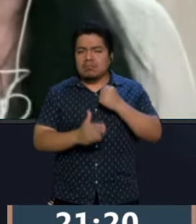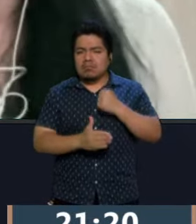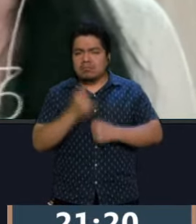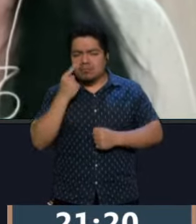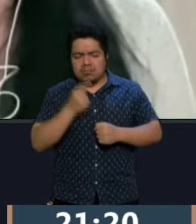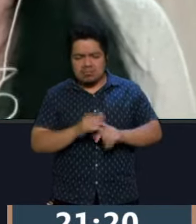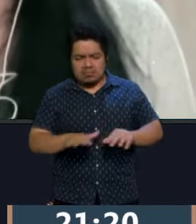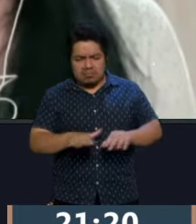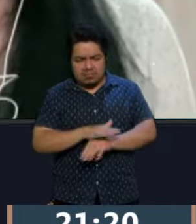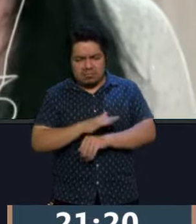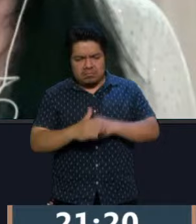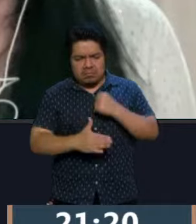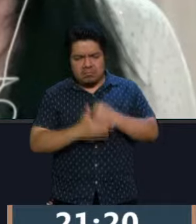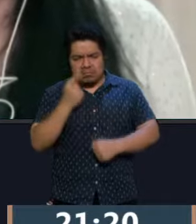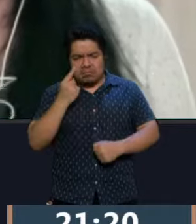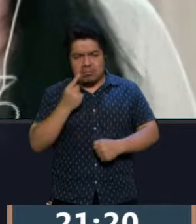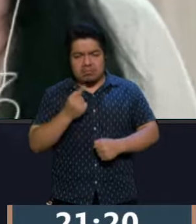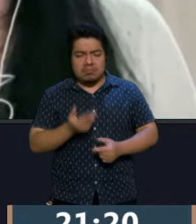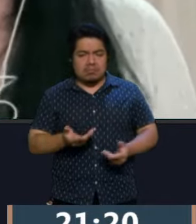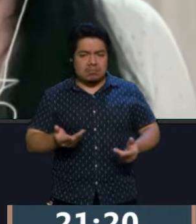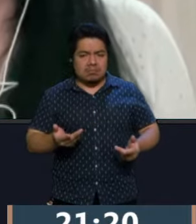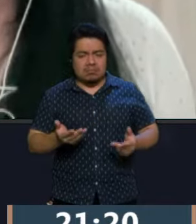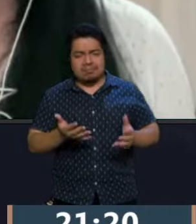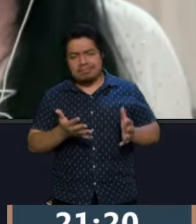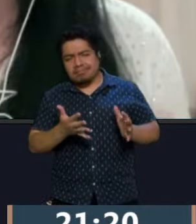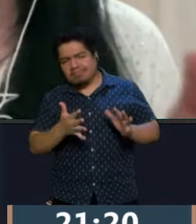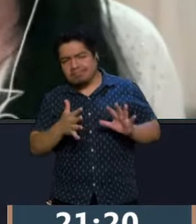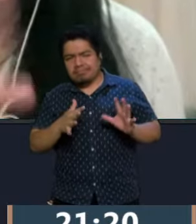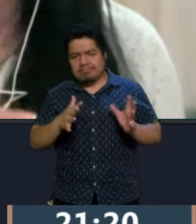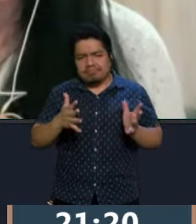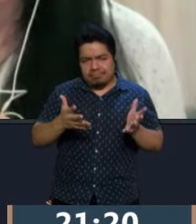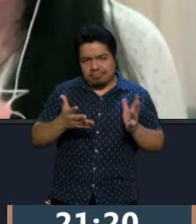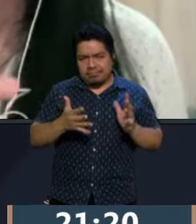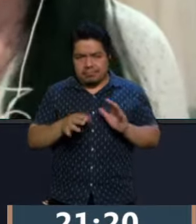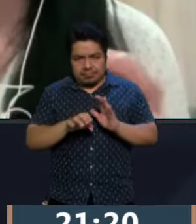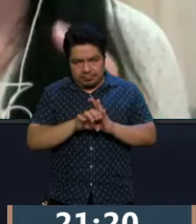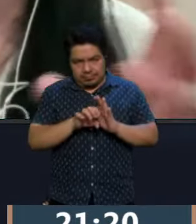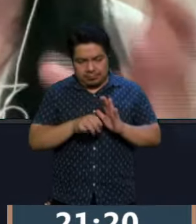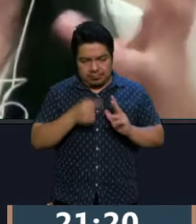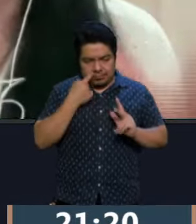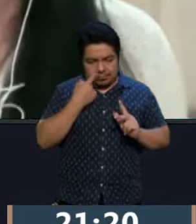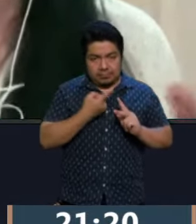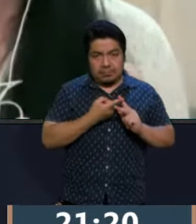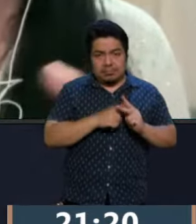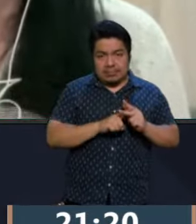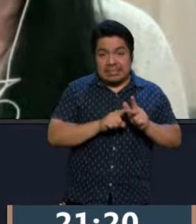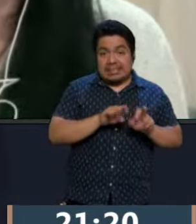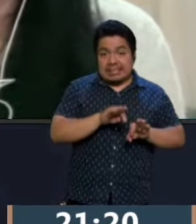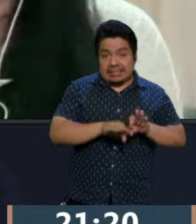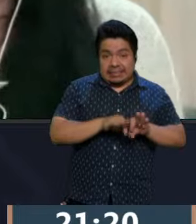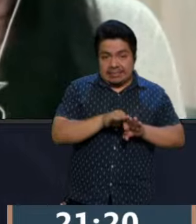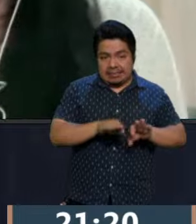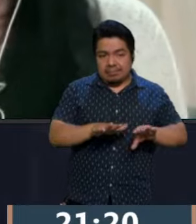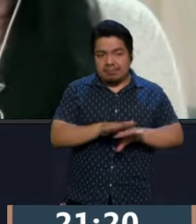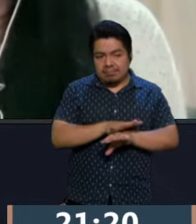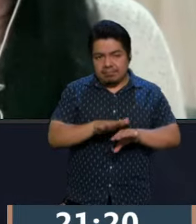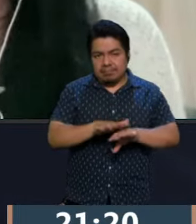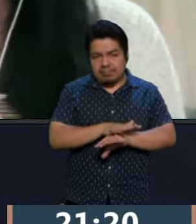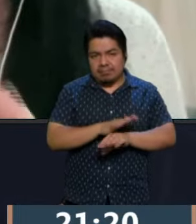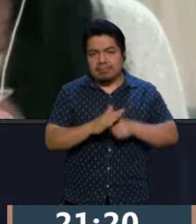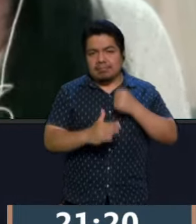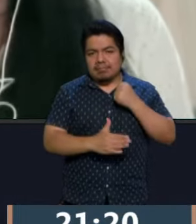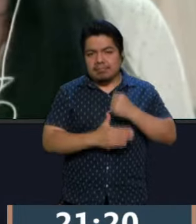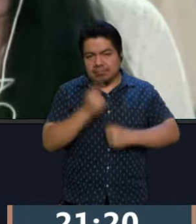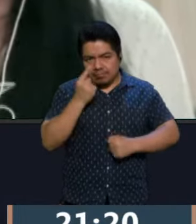versión? No, se empieza, digamos que desde un principio se Ujú, intenta cambiar esta versión, porque en